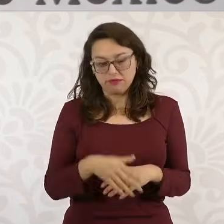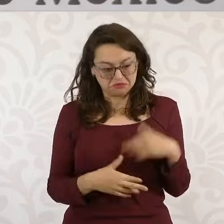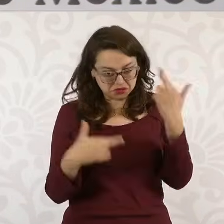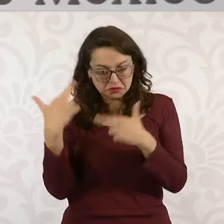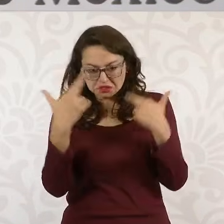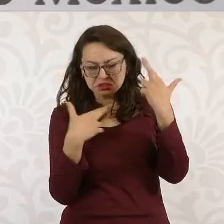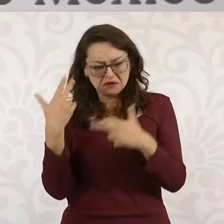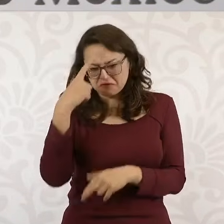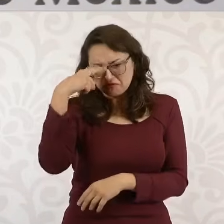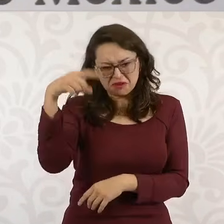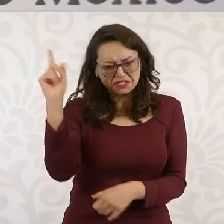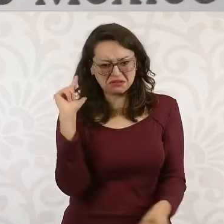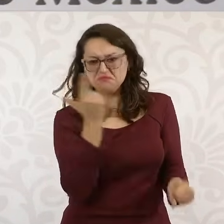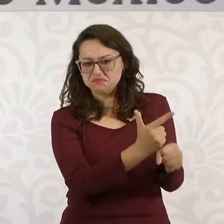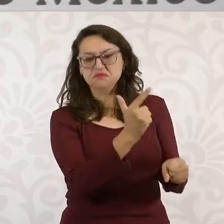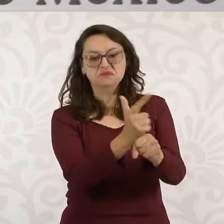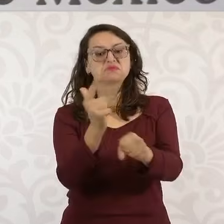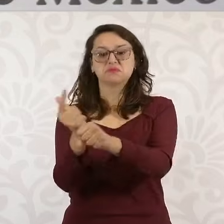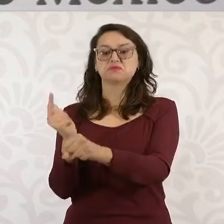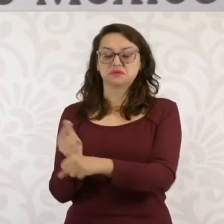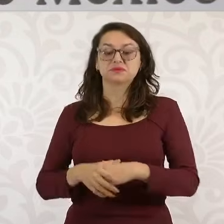esos análisis, es muy sencillo.